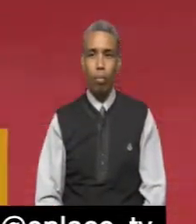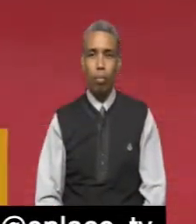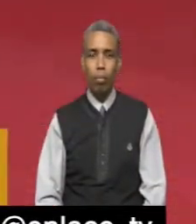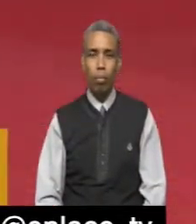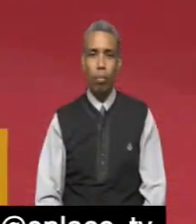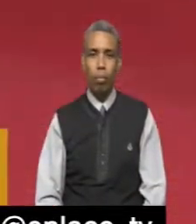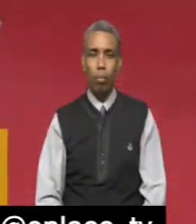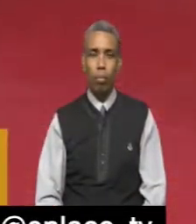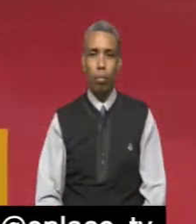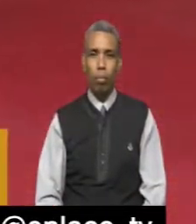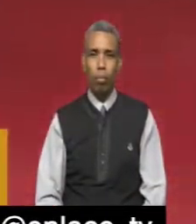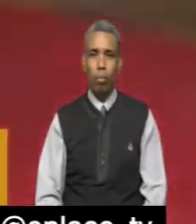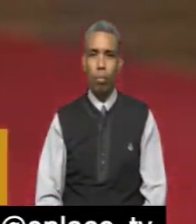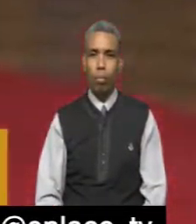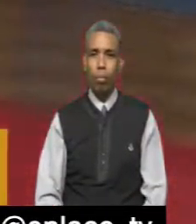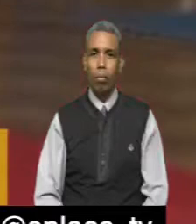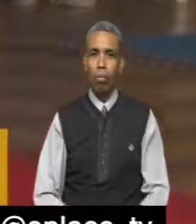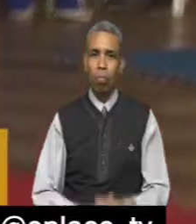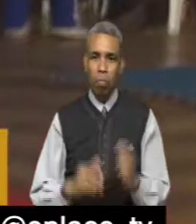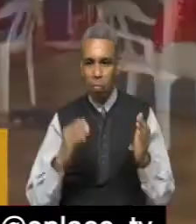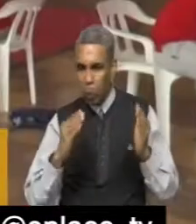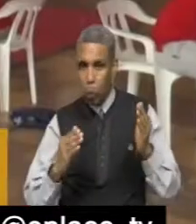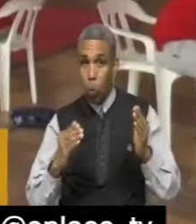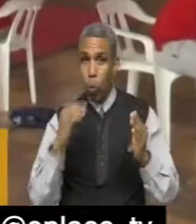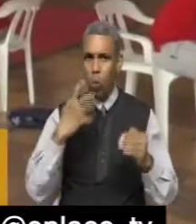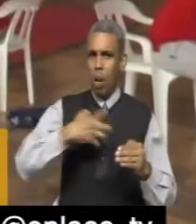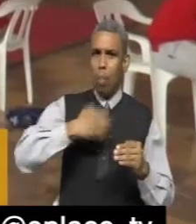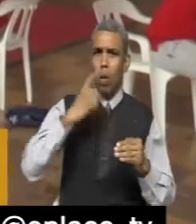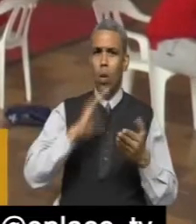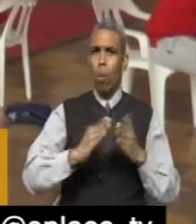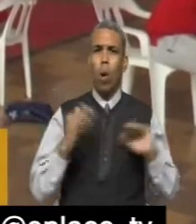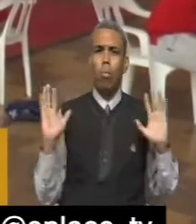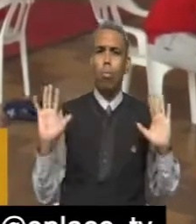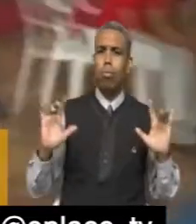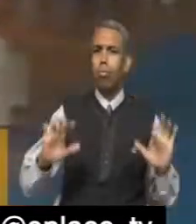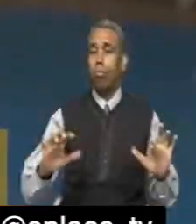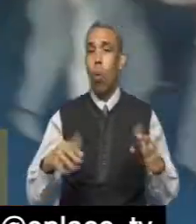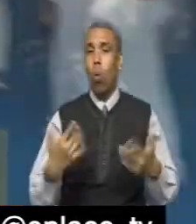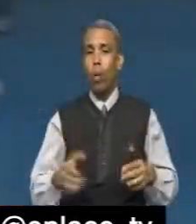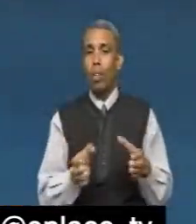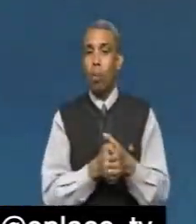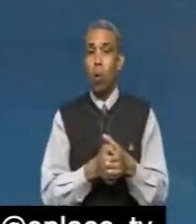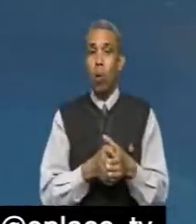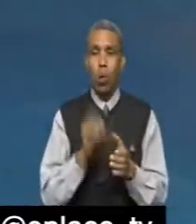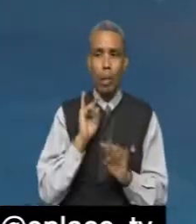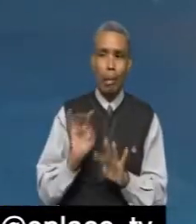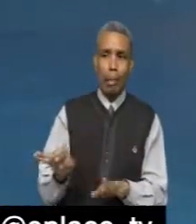La respuesta a esta convocatoria se dio de forma masiva, hecho que colmó las expectativas de sus organizadores.